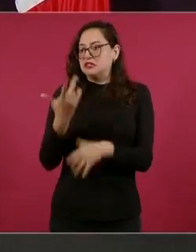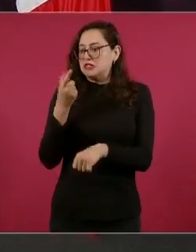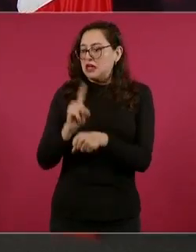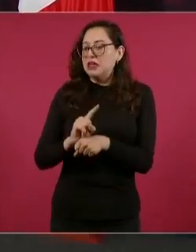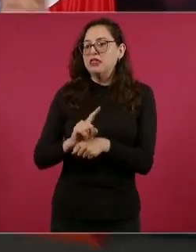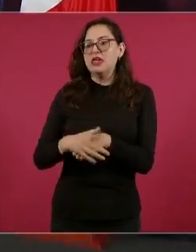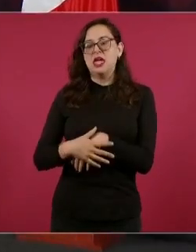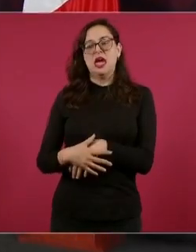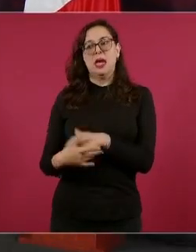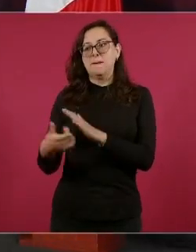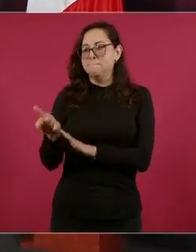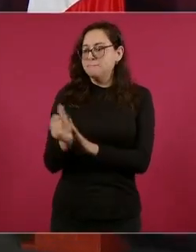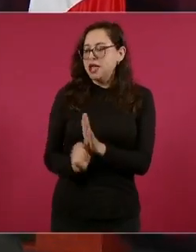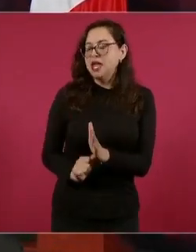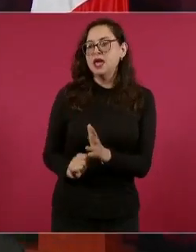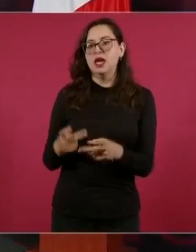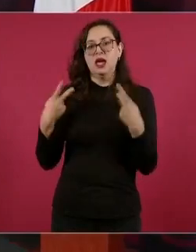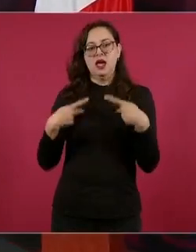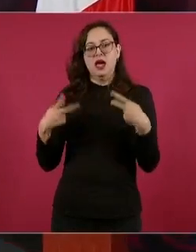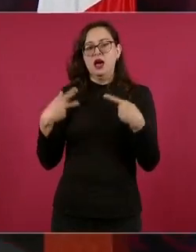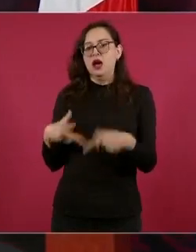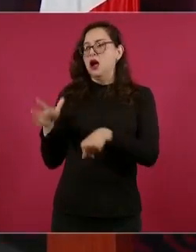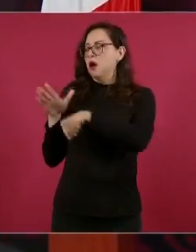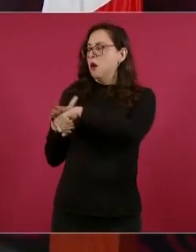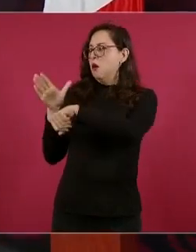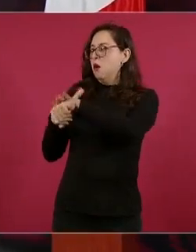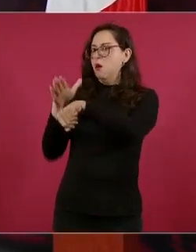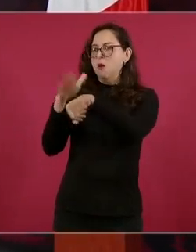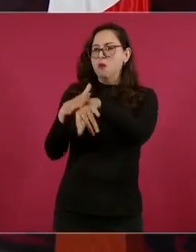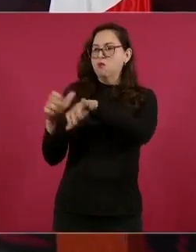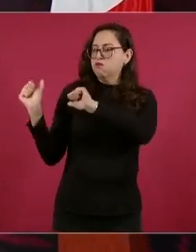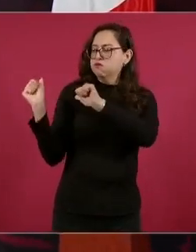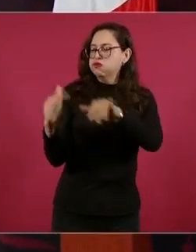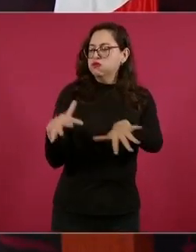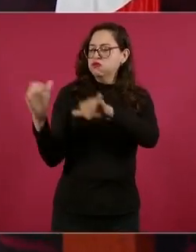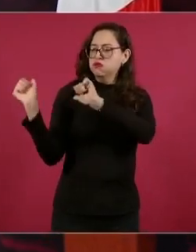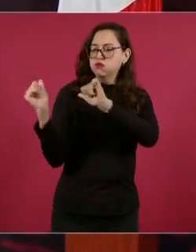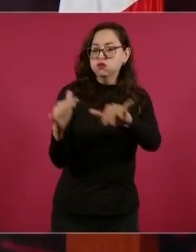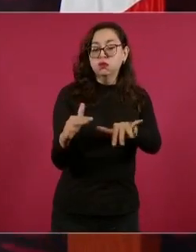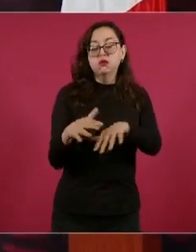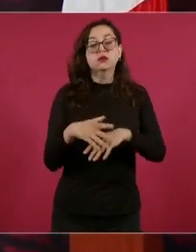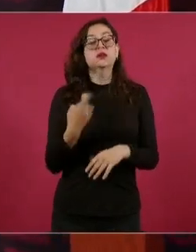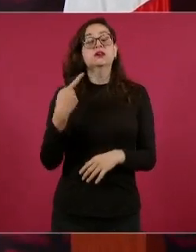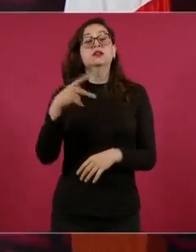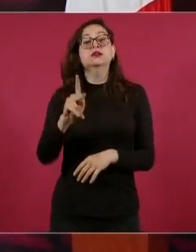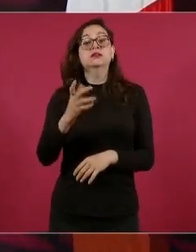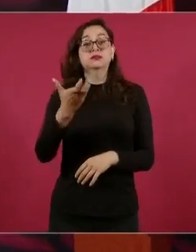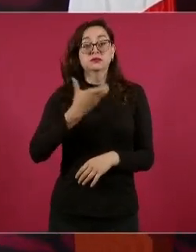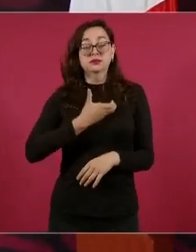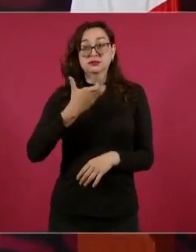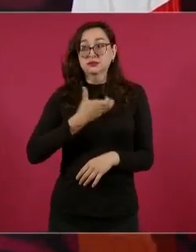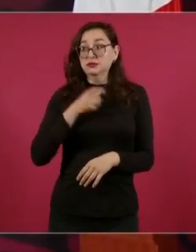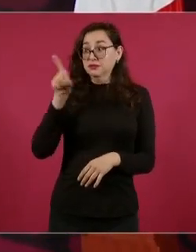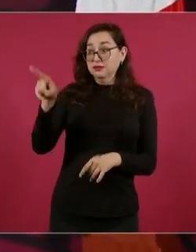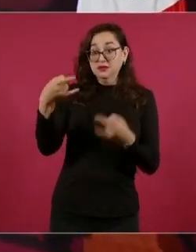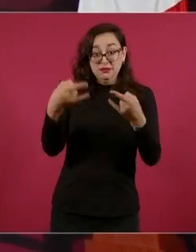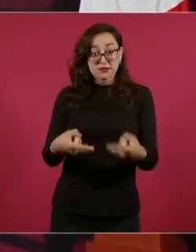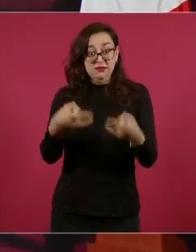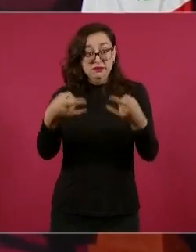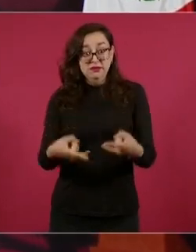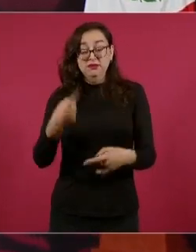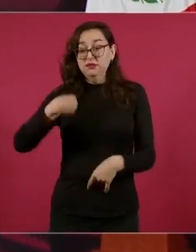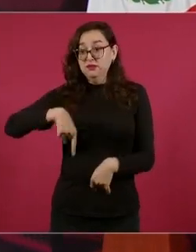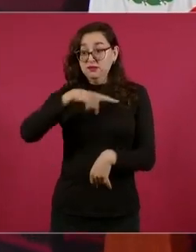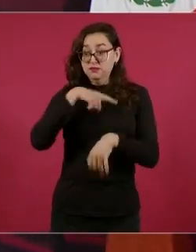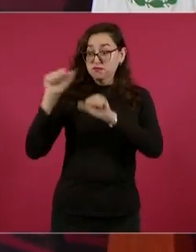a movilizaciones. No podíamos llegar al Zócalo porque el Zócalo